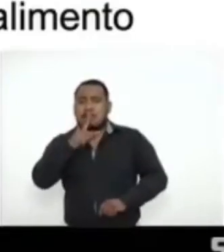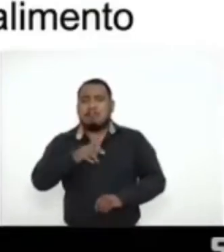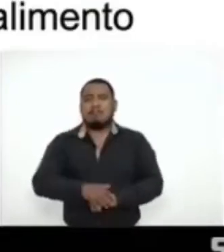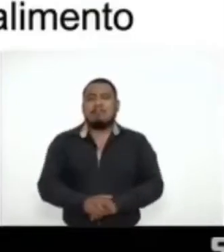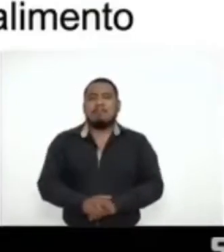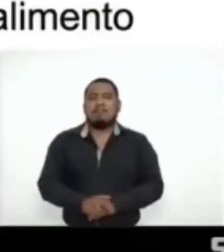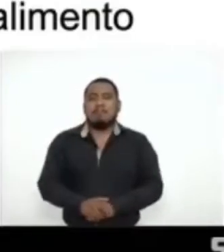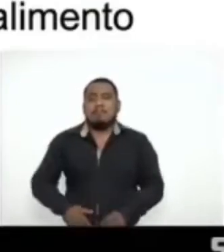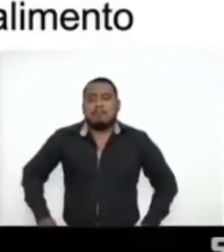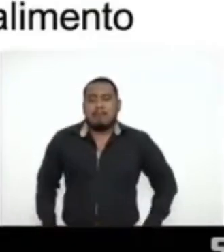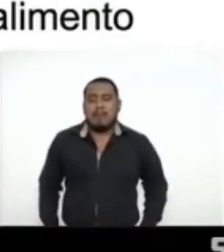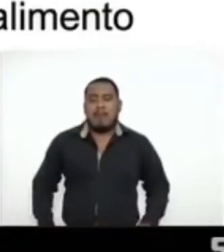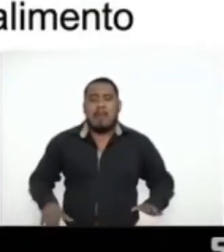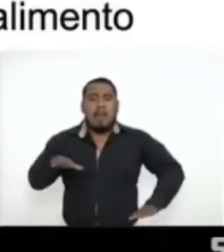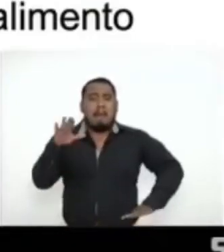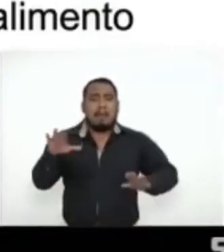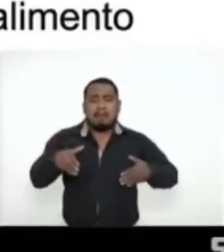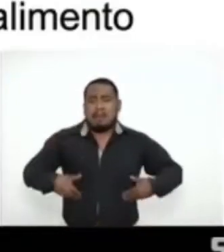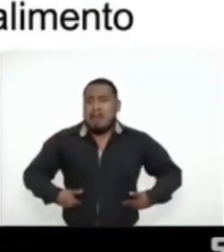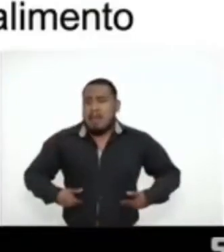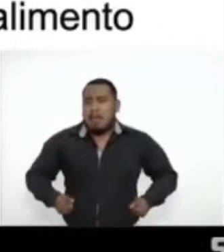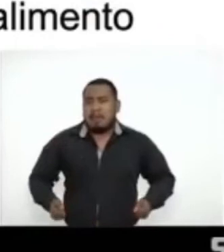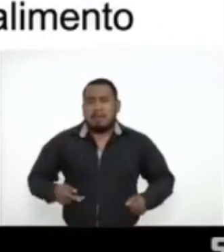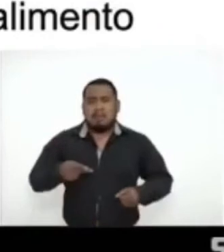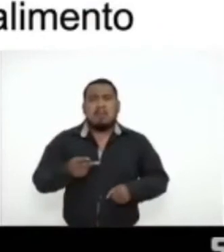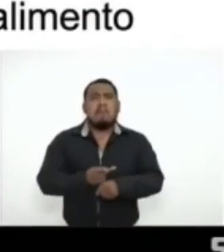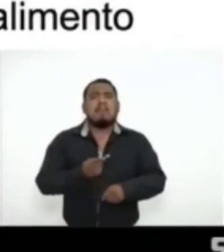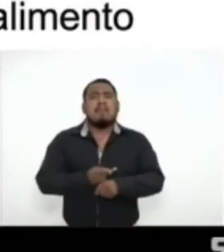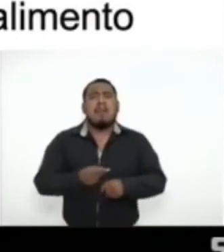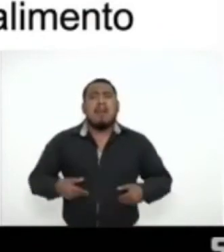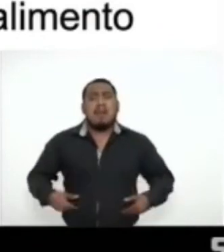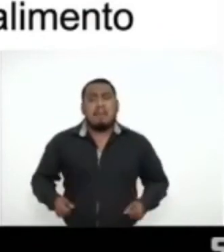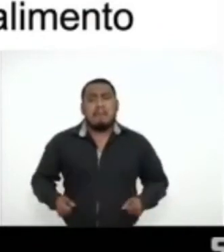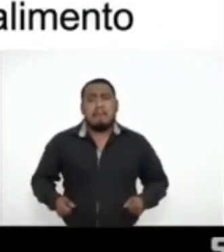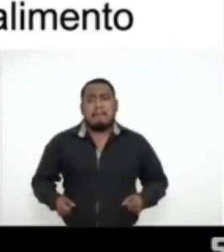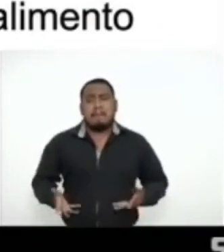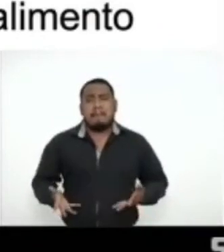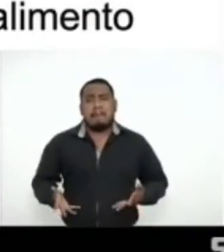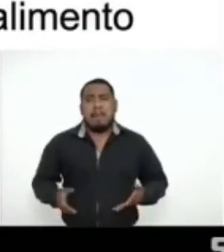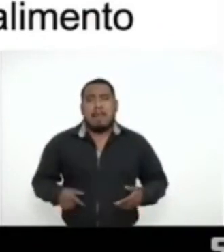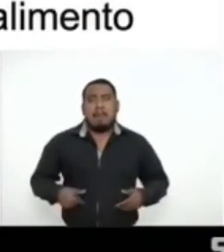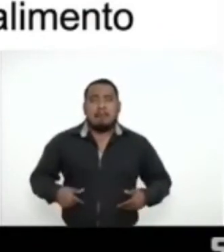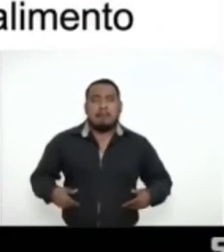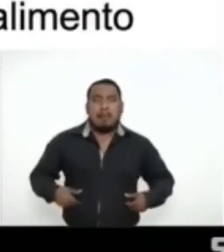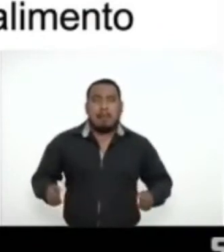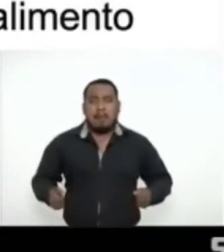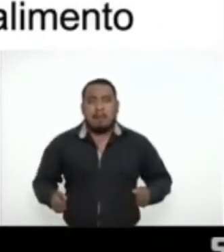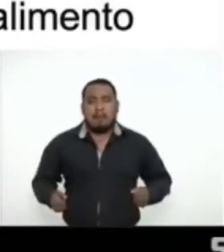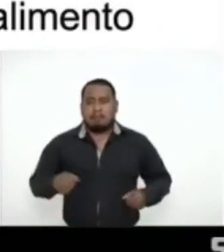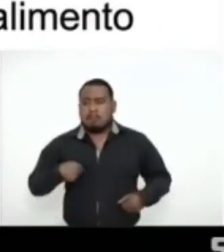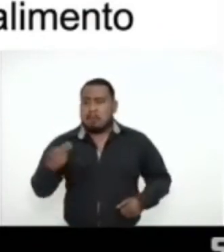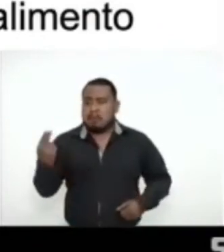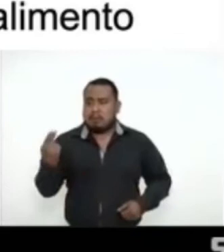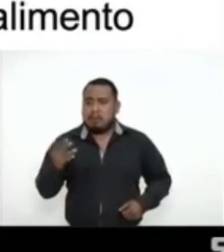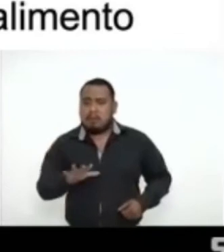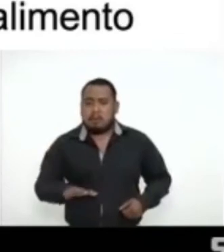pendiente. Cuando tenemos hambre, ¿qué pasa con el hambre? El hambre es una señal de alarma, es una necesidad